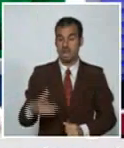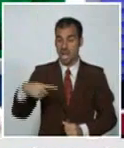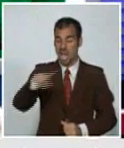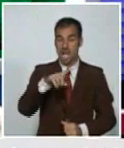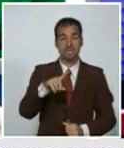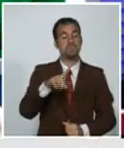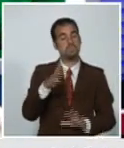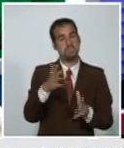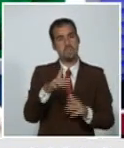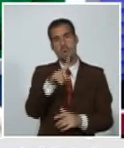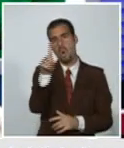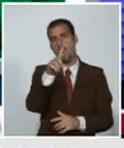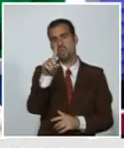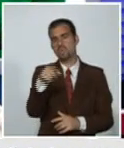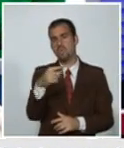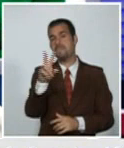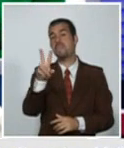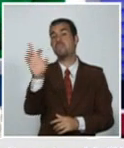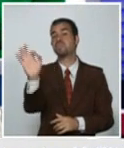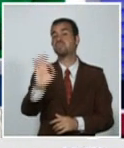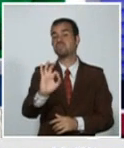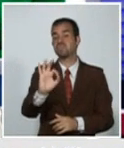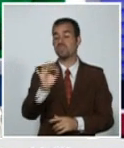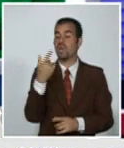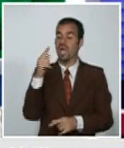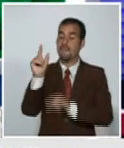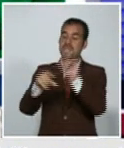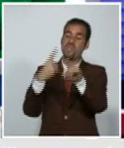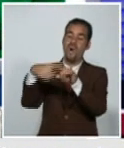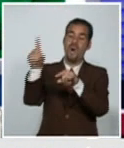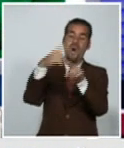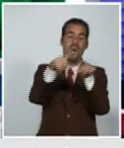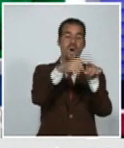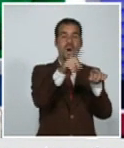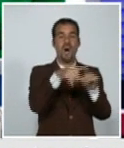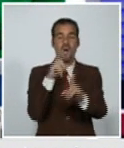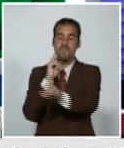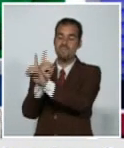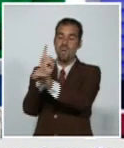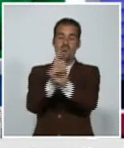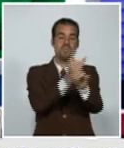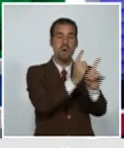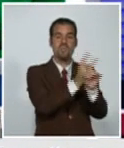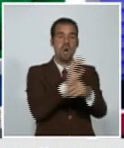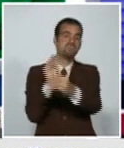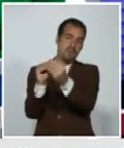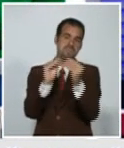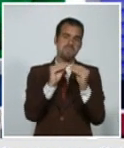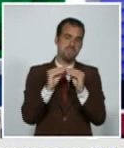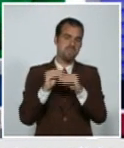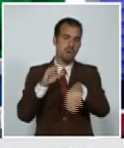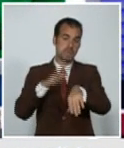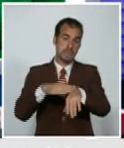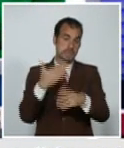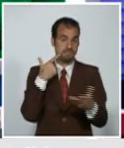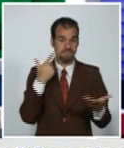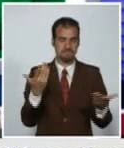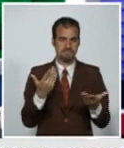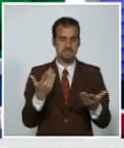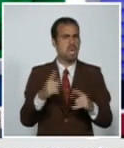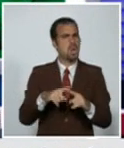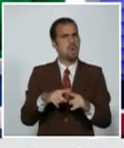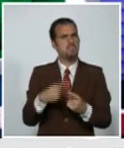lactante. Y yo siempre digo esa cifra porque uno dice, ¿por qué tiene que